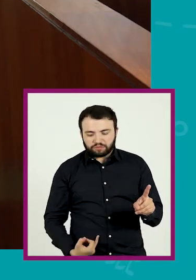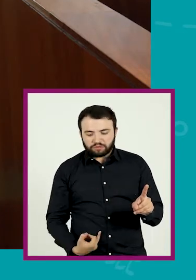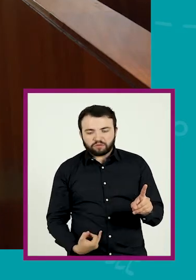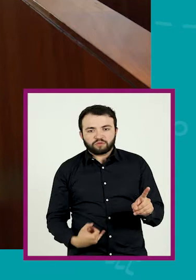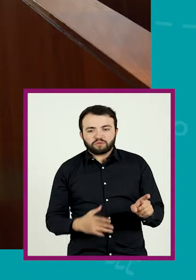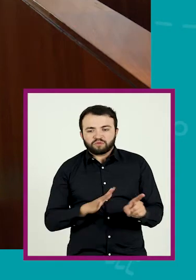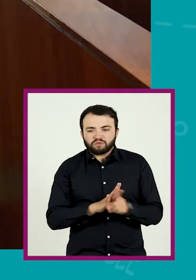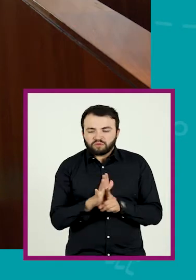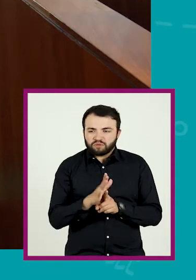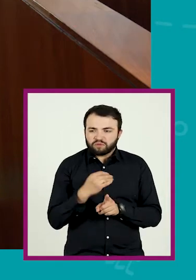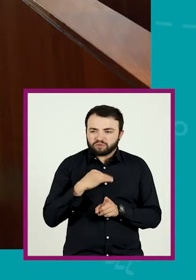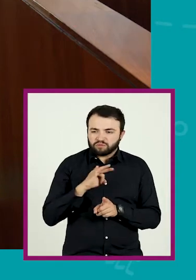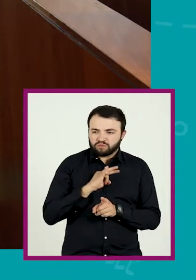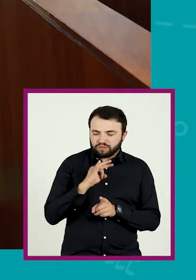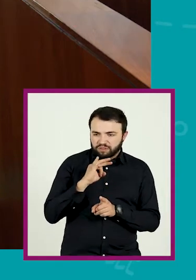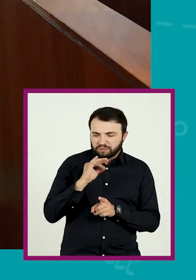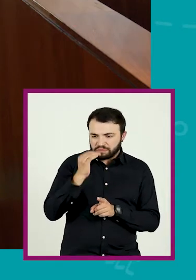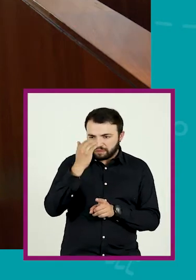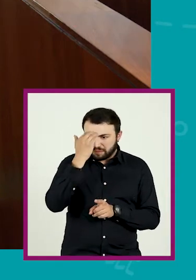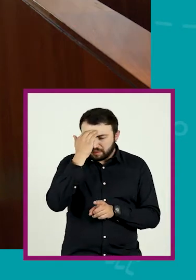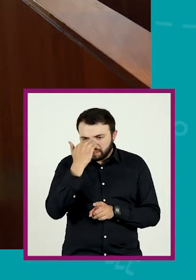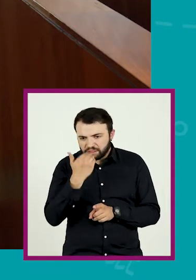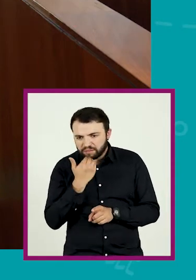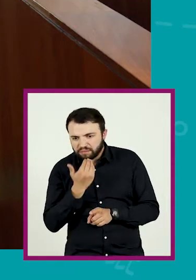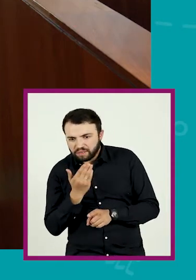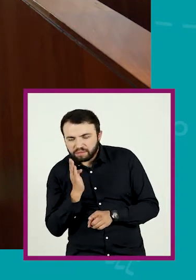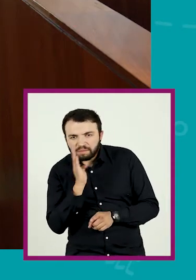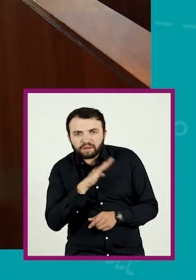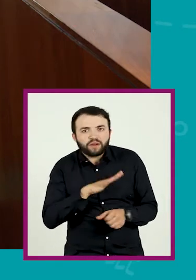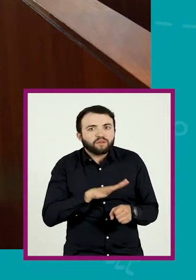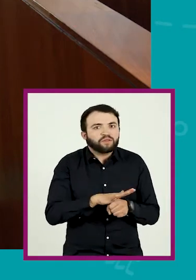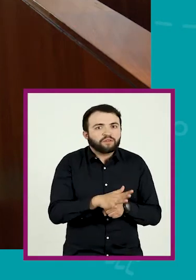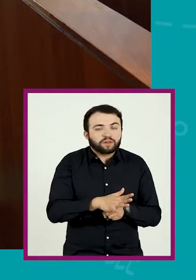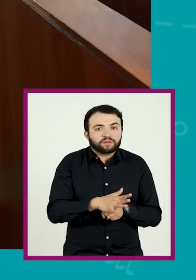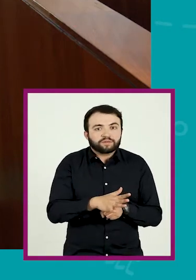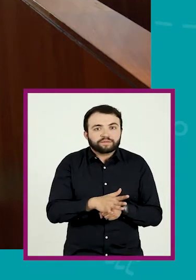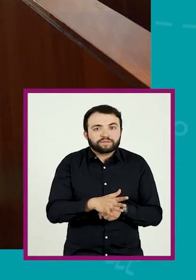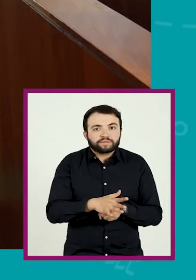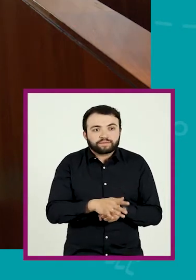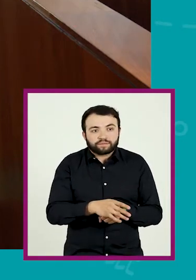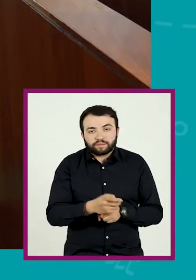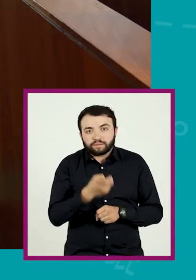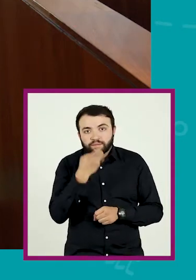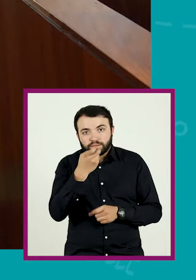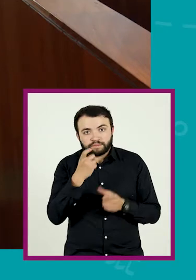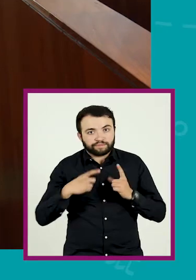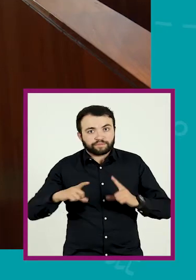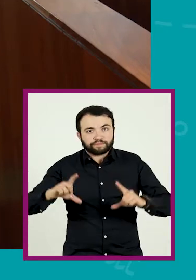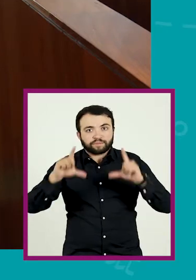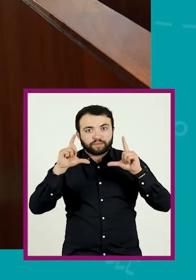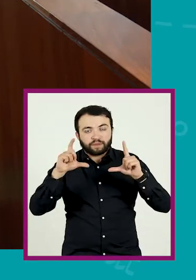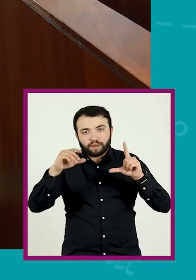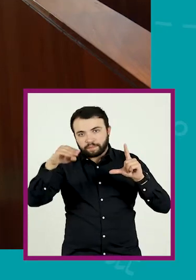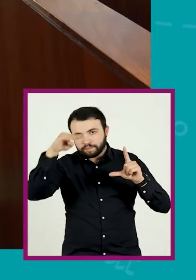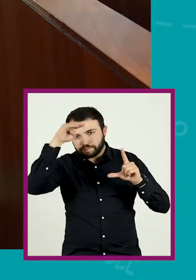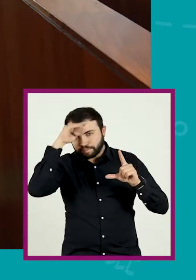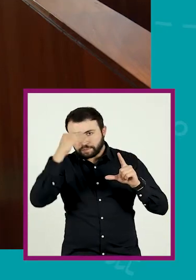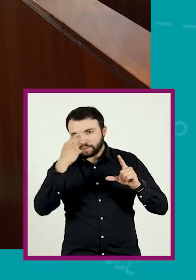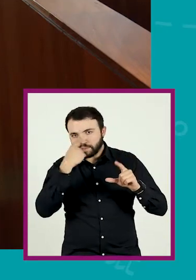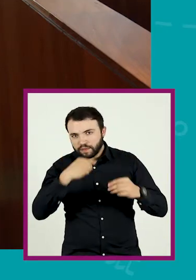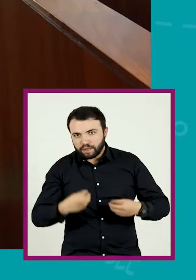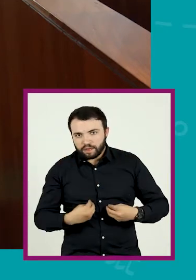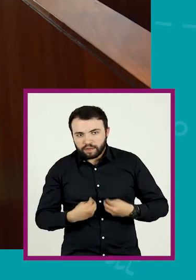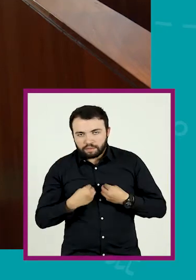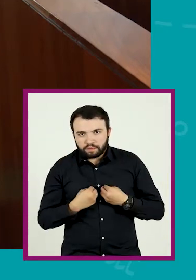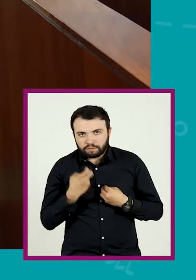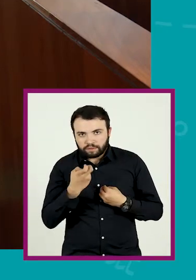razón, las posibilidades mismas de la razón. En esta serie Pensar para vivir,